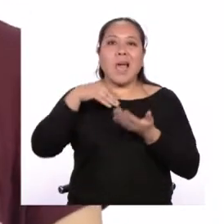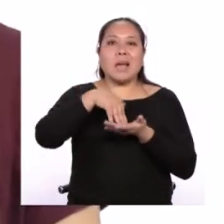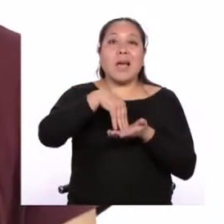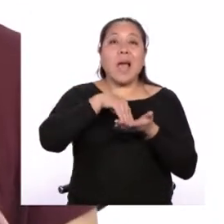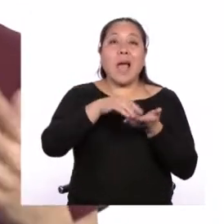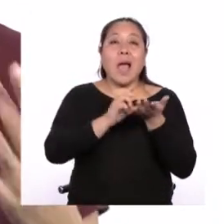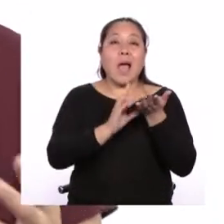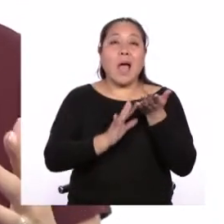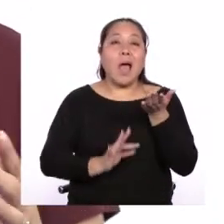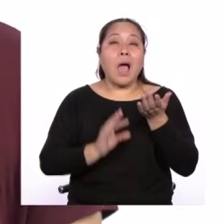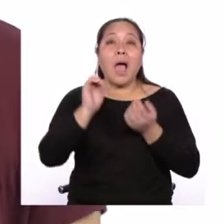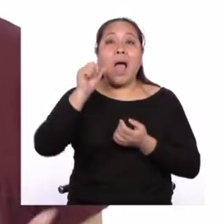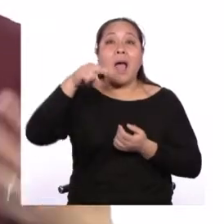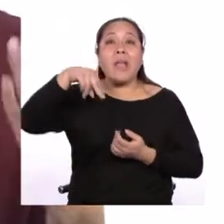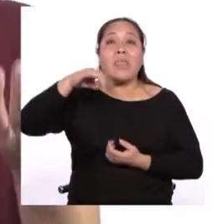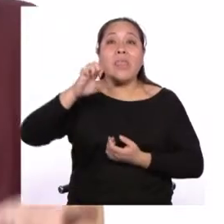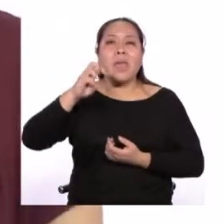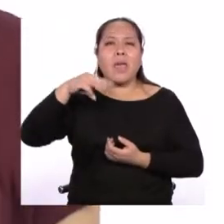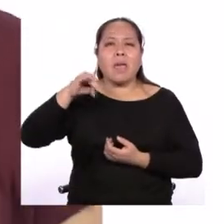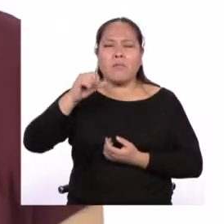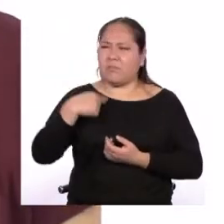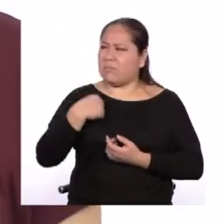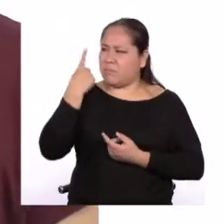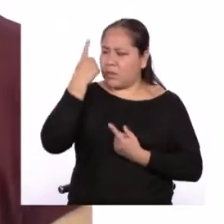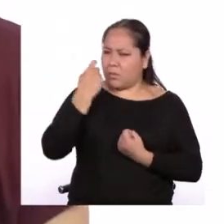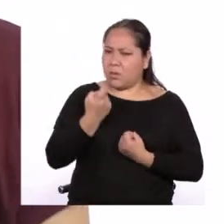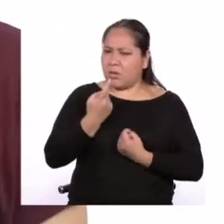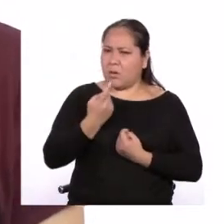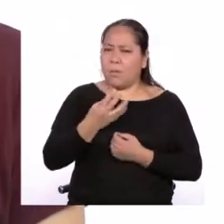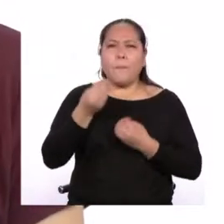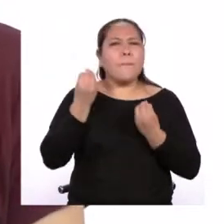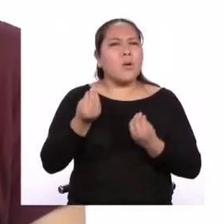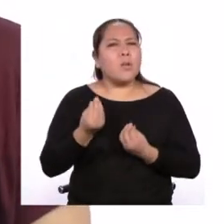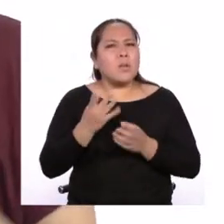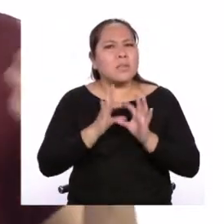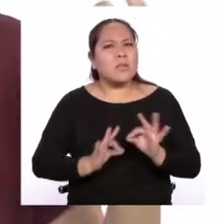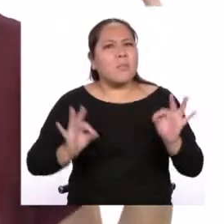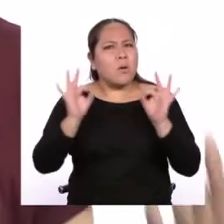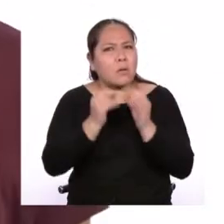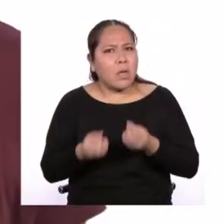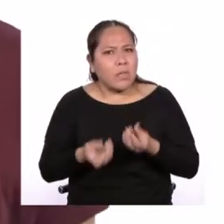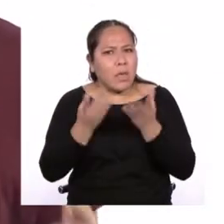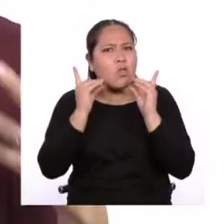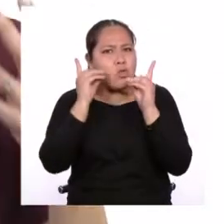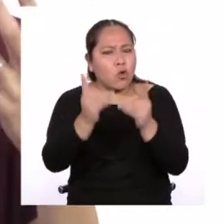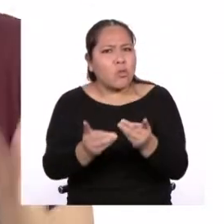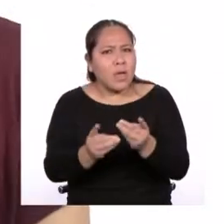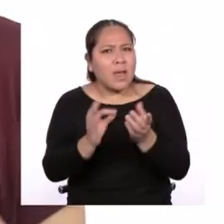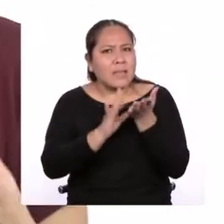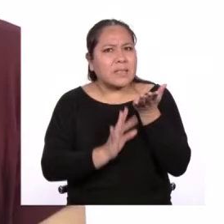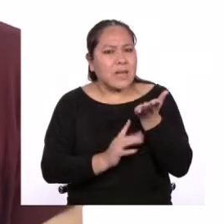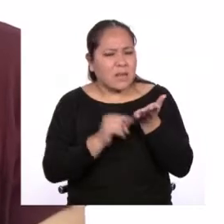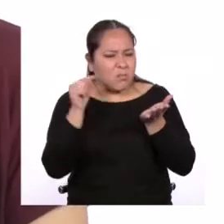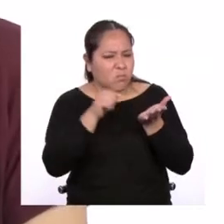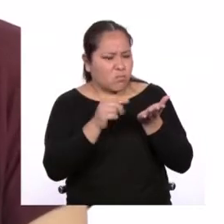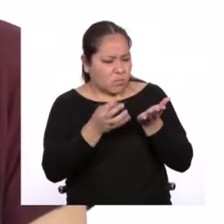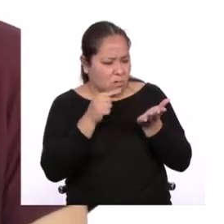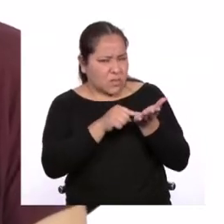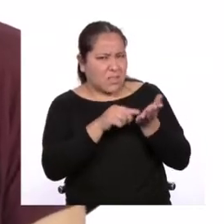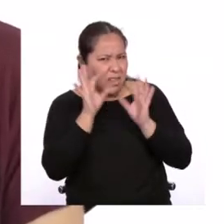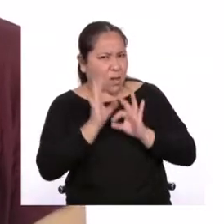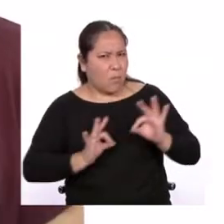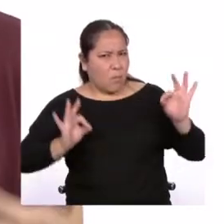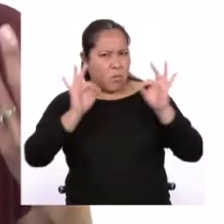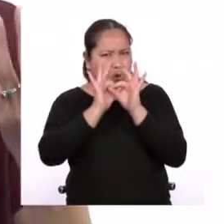me hizo preguntarme lo siguiente: ¿por qué es tan importante donar sangre? ¿Qué tiene la sangre que la hace tan importante para el